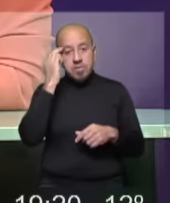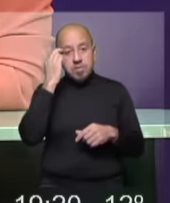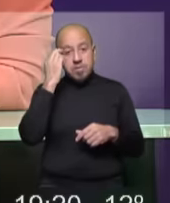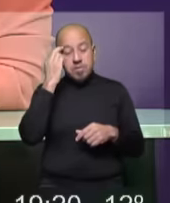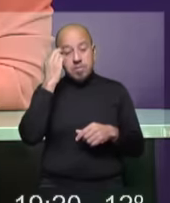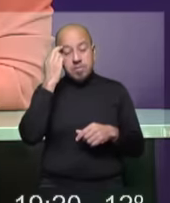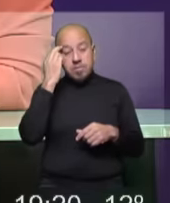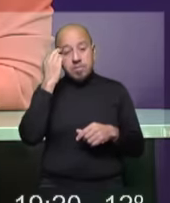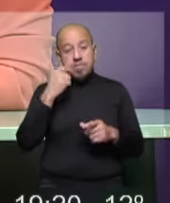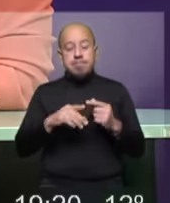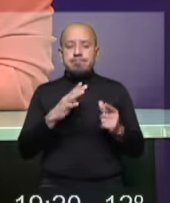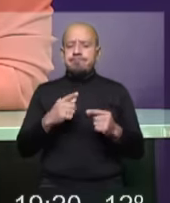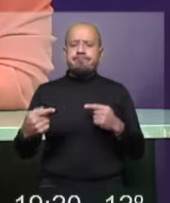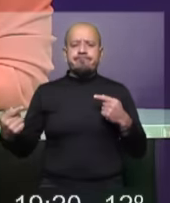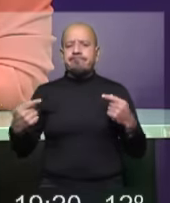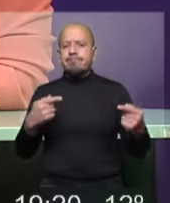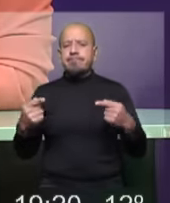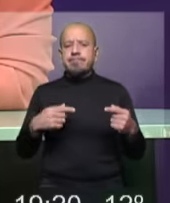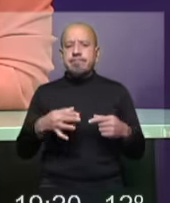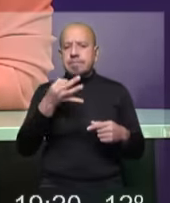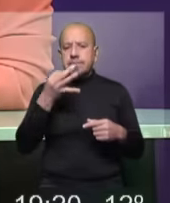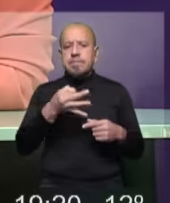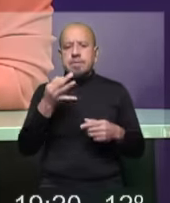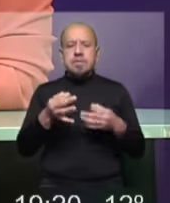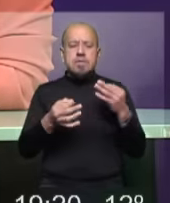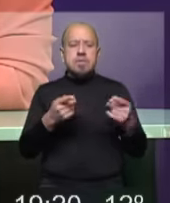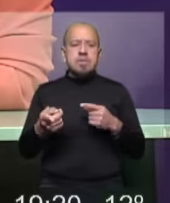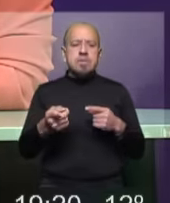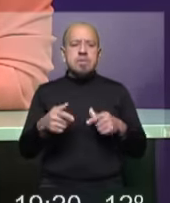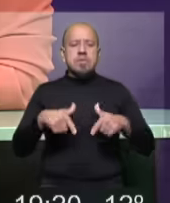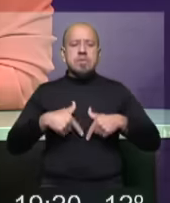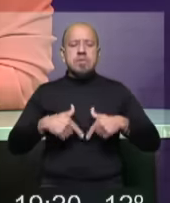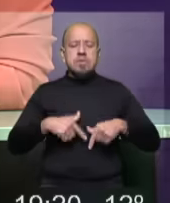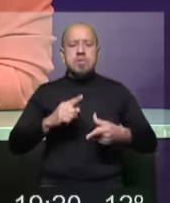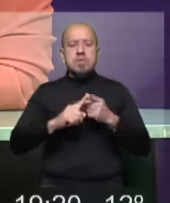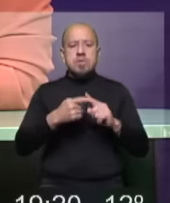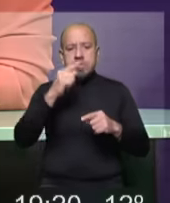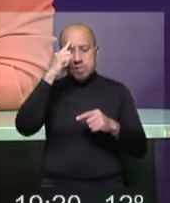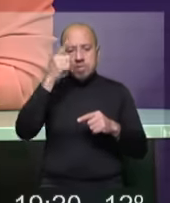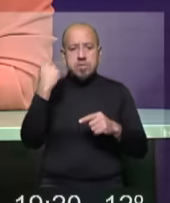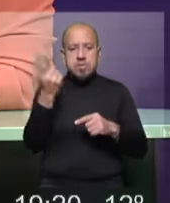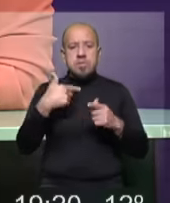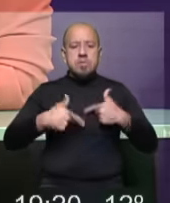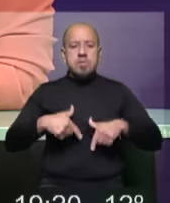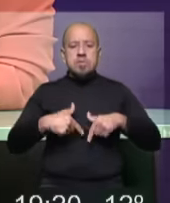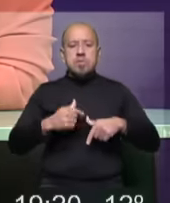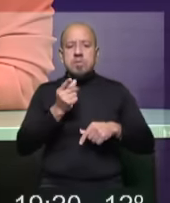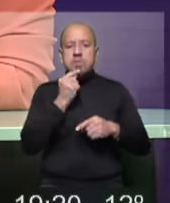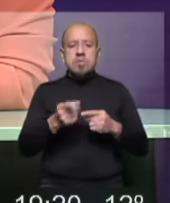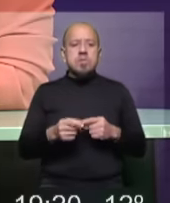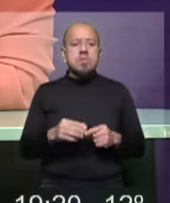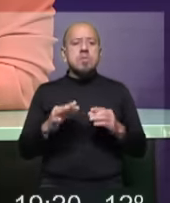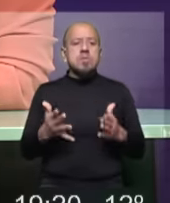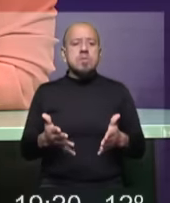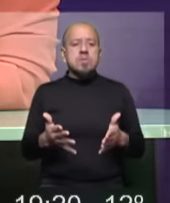perdón, Juli, declaraciones cruzadas entre gente vinculada al Ministerio de Relaciones Exteriores y al Ministerio del Interior por este tema.